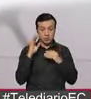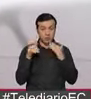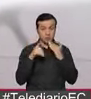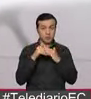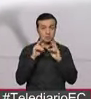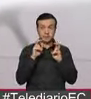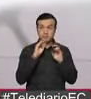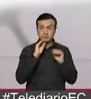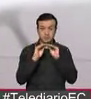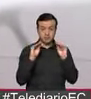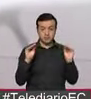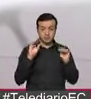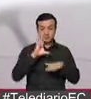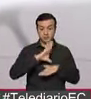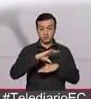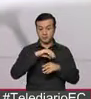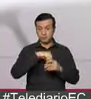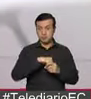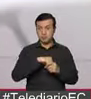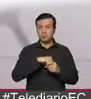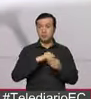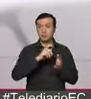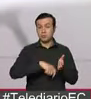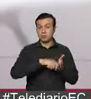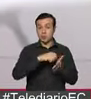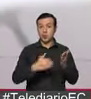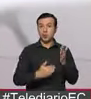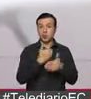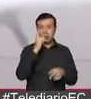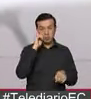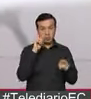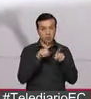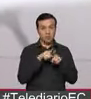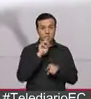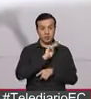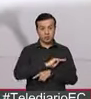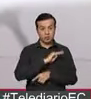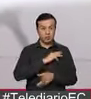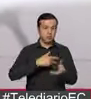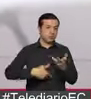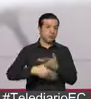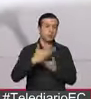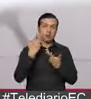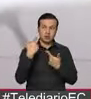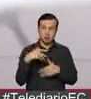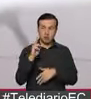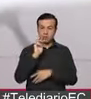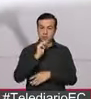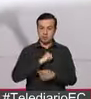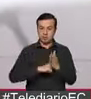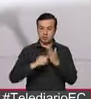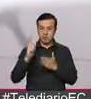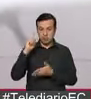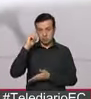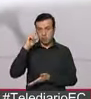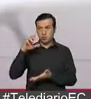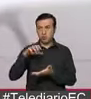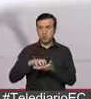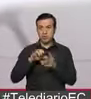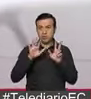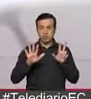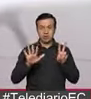el palacio de gobierno se suscribirá un nuevo convenio con varios municipios ya lo ha suscrito el ministerio de gobierno con